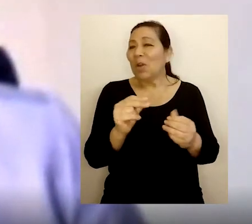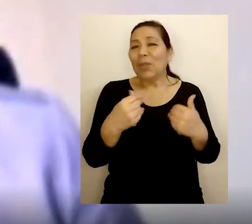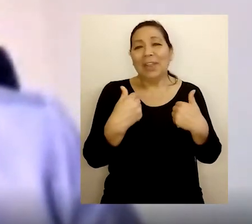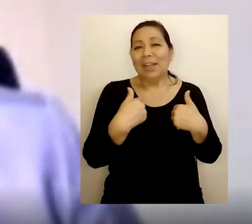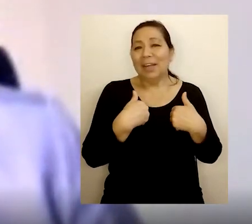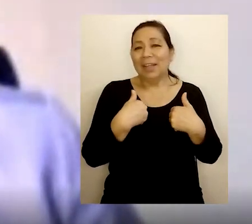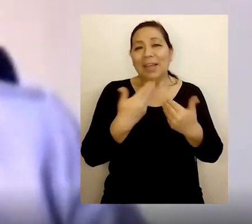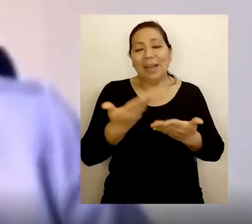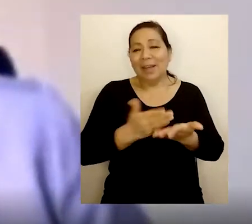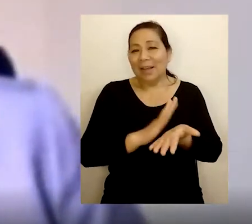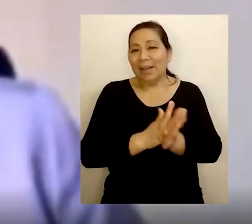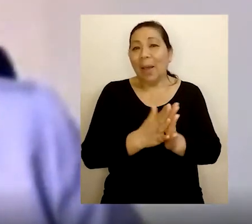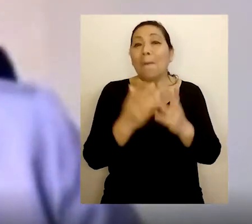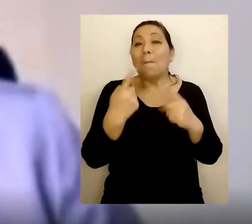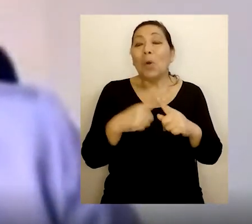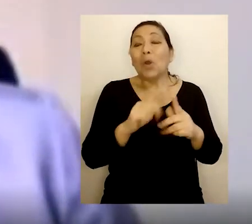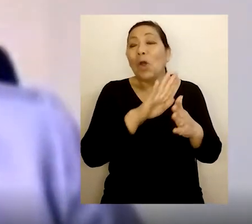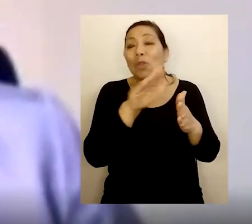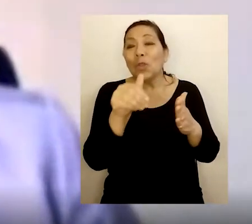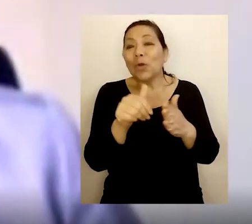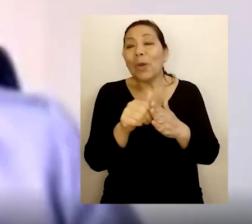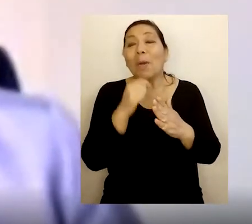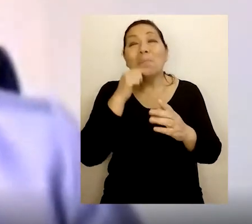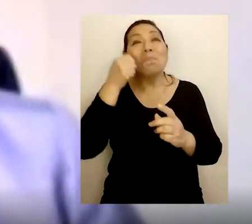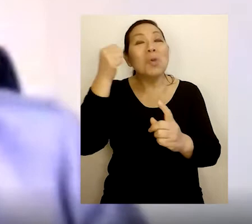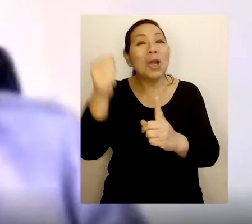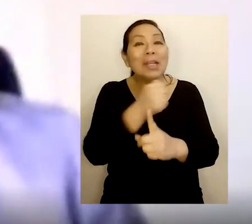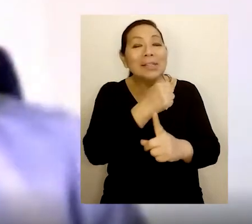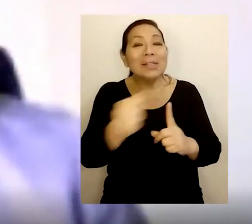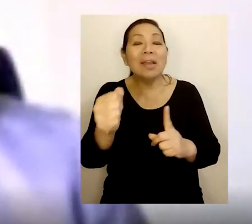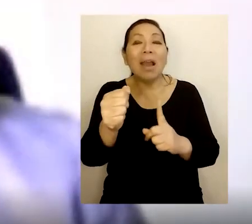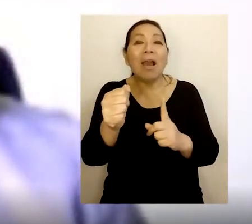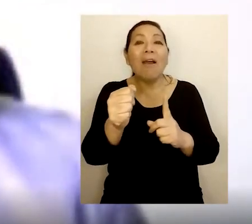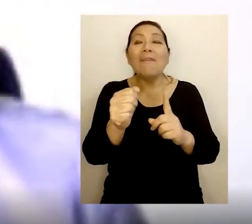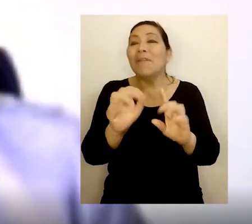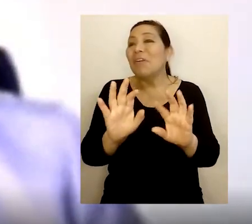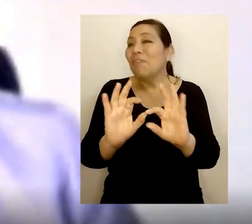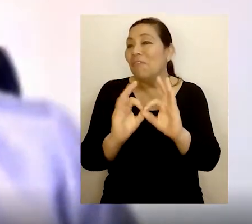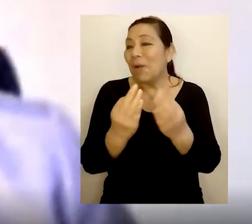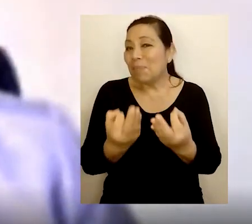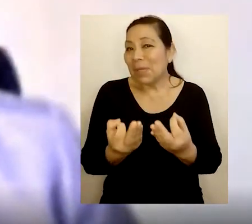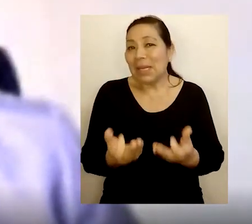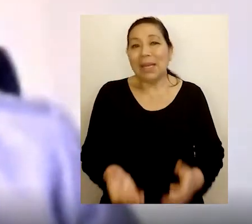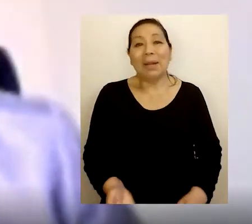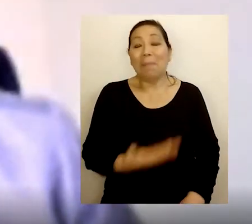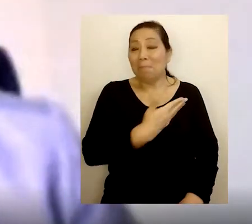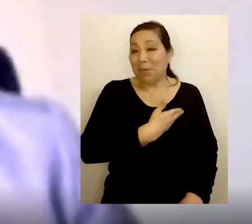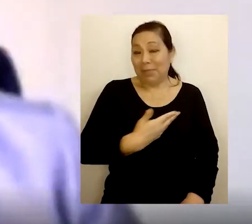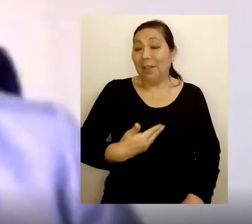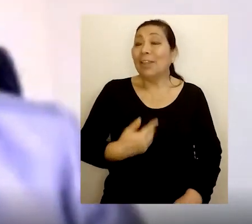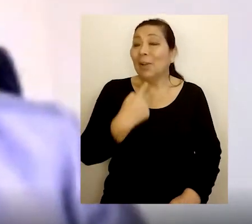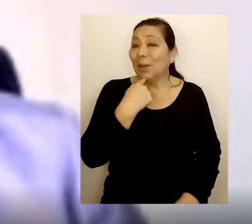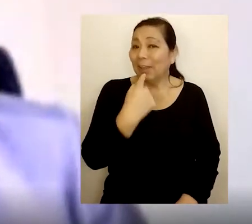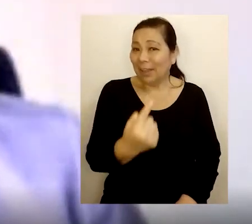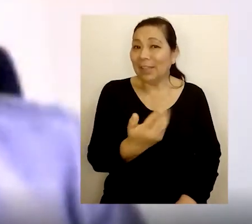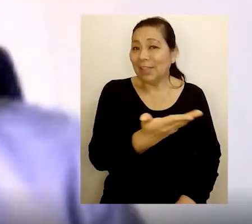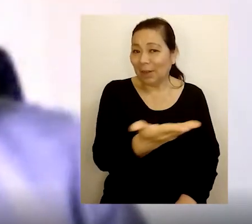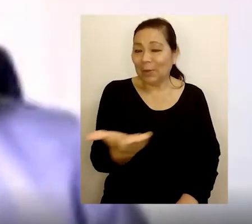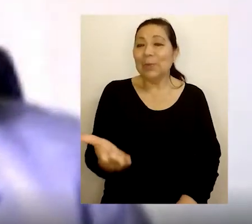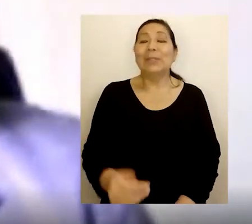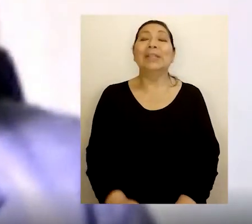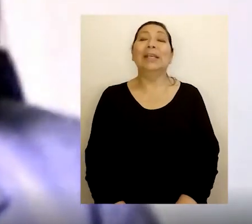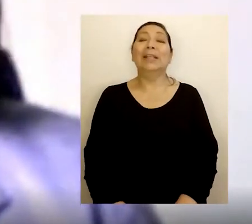sería lesiones o en todo caso violencia familiar. Señores magistrados o señora presidenta, debo mencionar al respecto lo